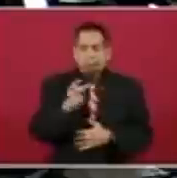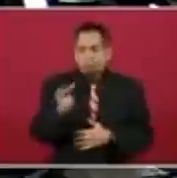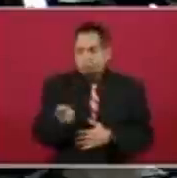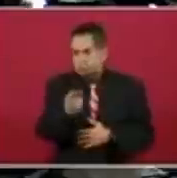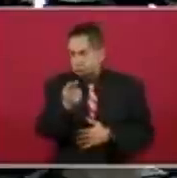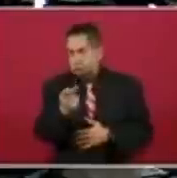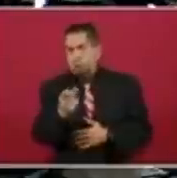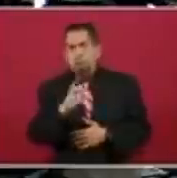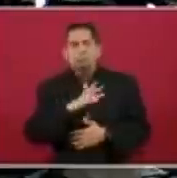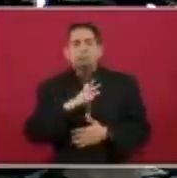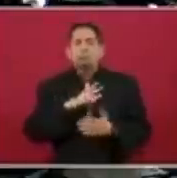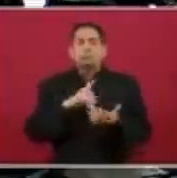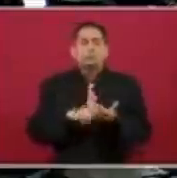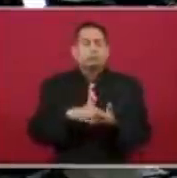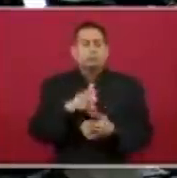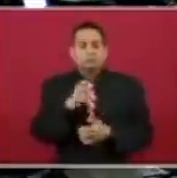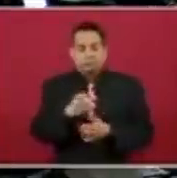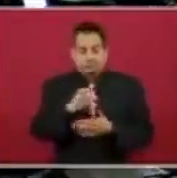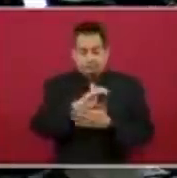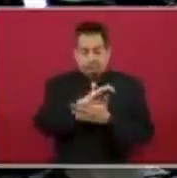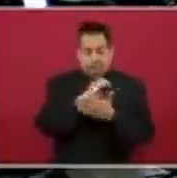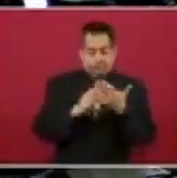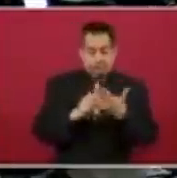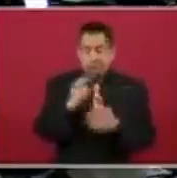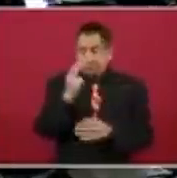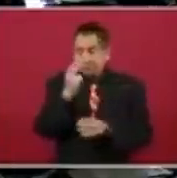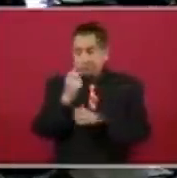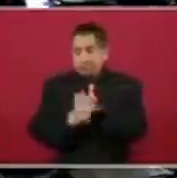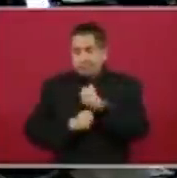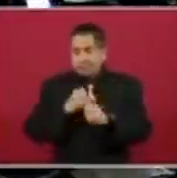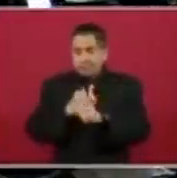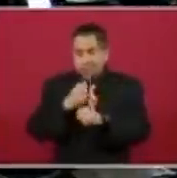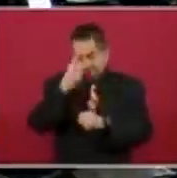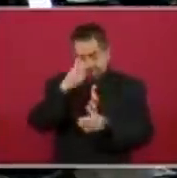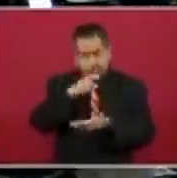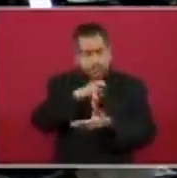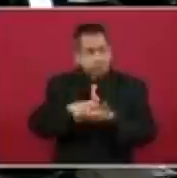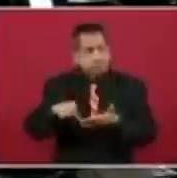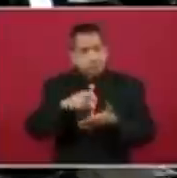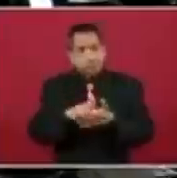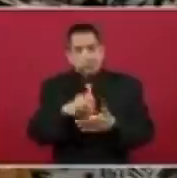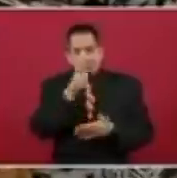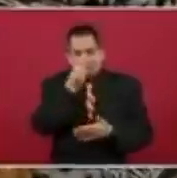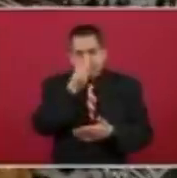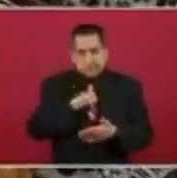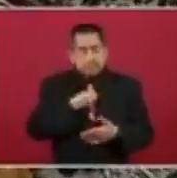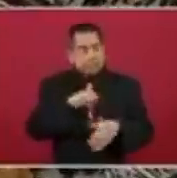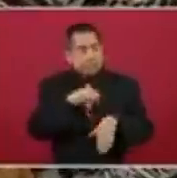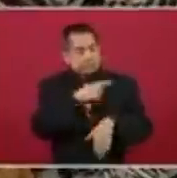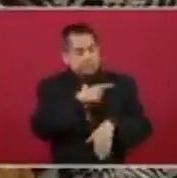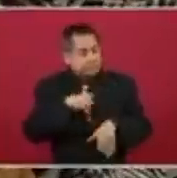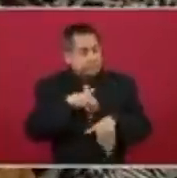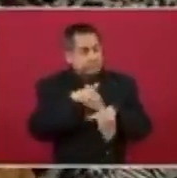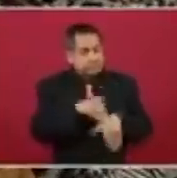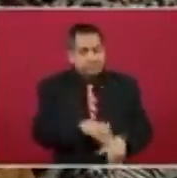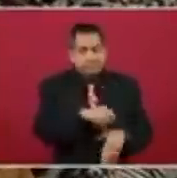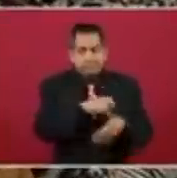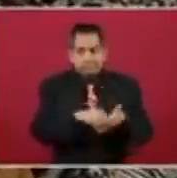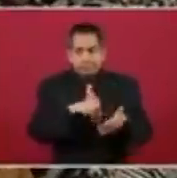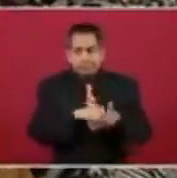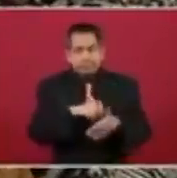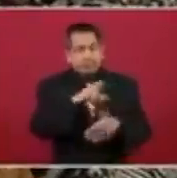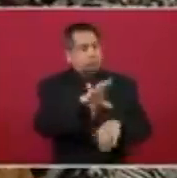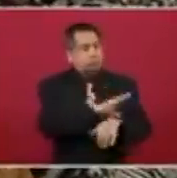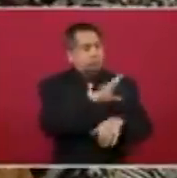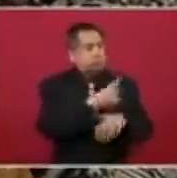si hay este tipo de contratos de 25 años para comprar energía para este o si se van a